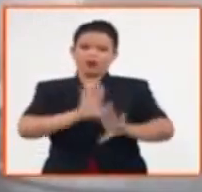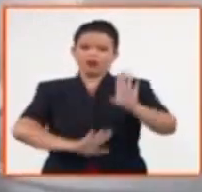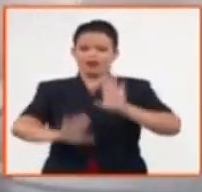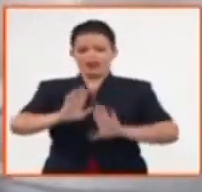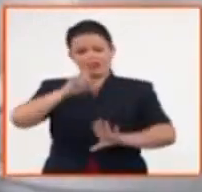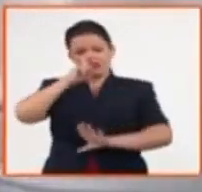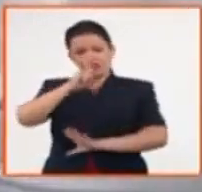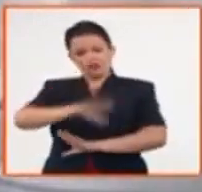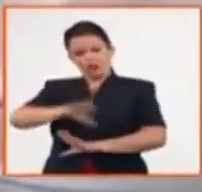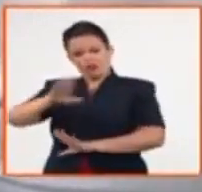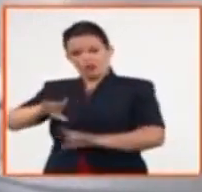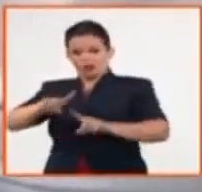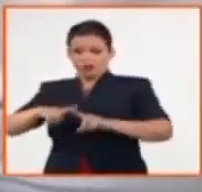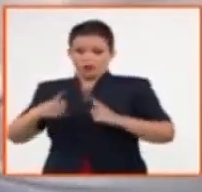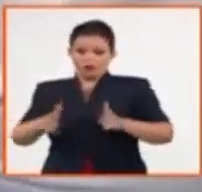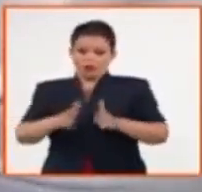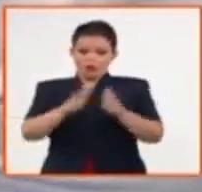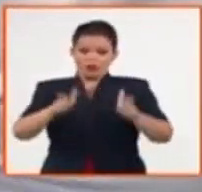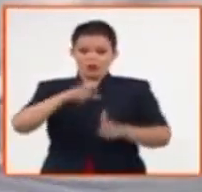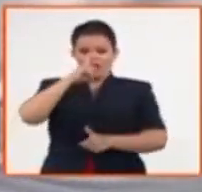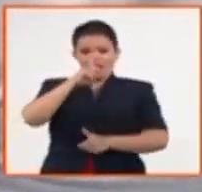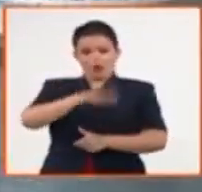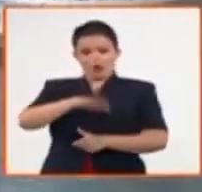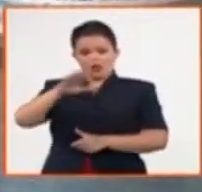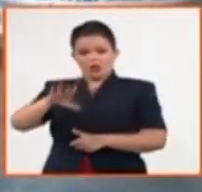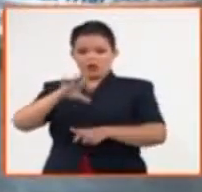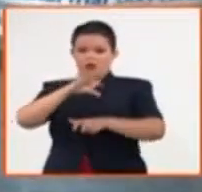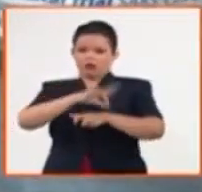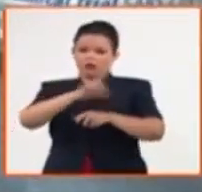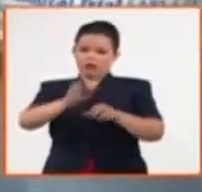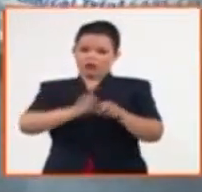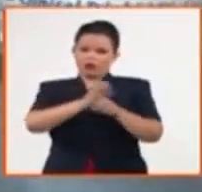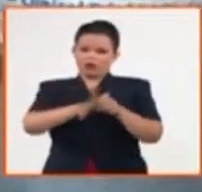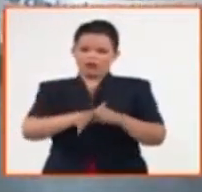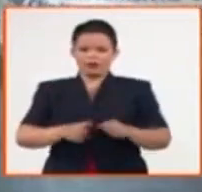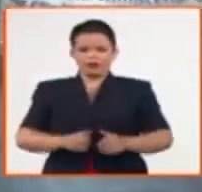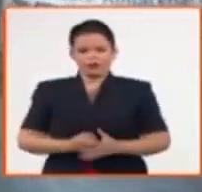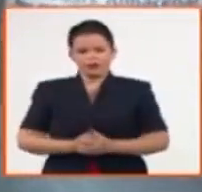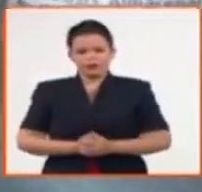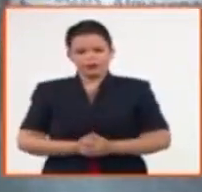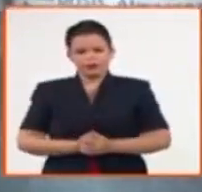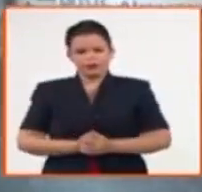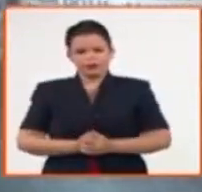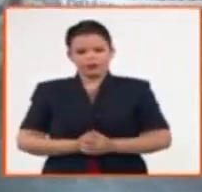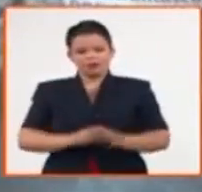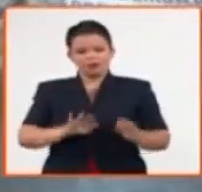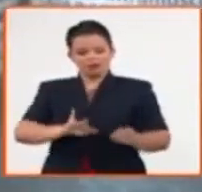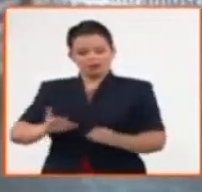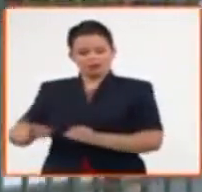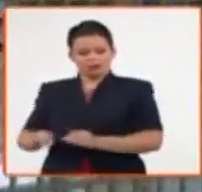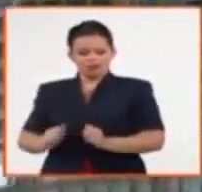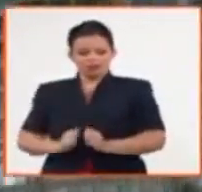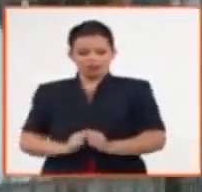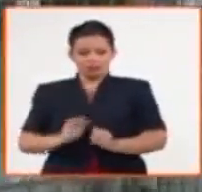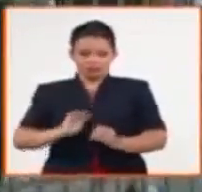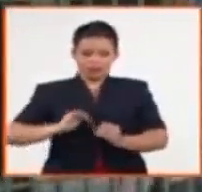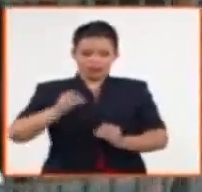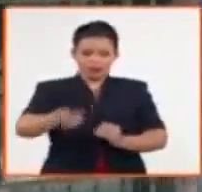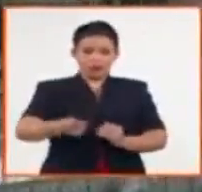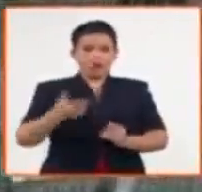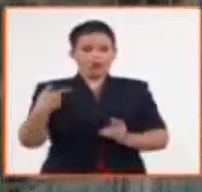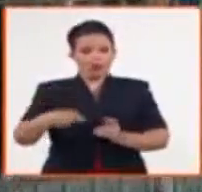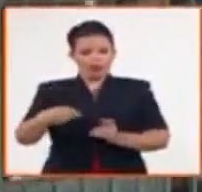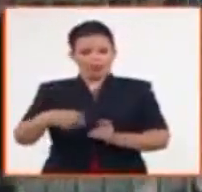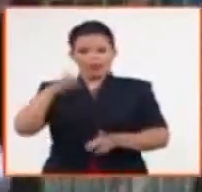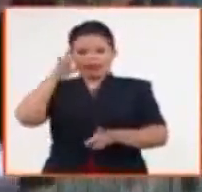niños de edades pediátricas enfermándose con el COVID. En próximos días deben liberarse los lotes para iniciar la intervención de los niños entre